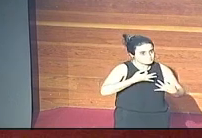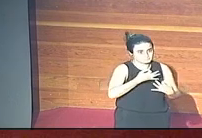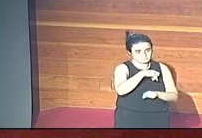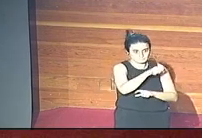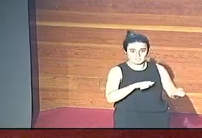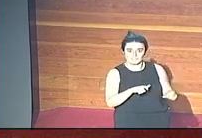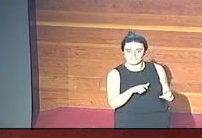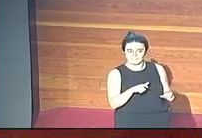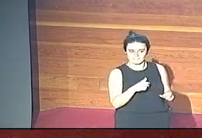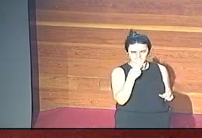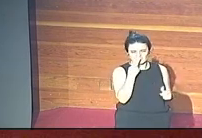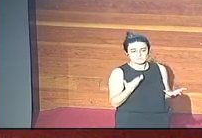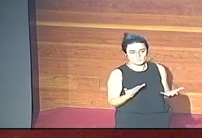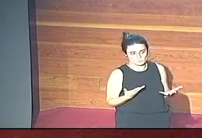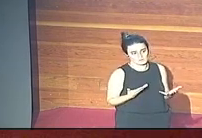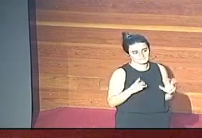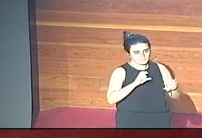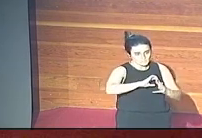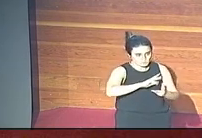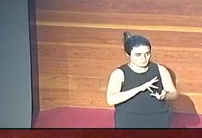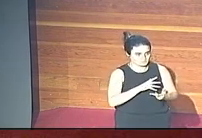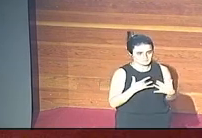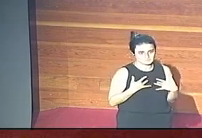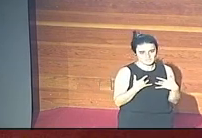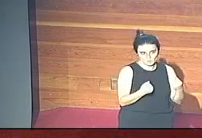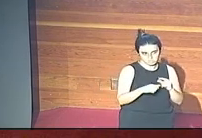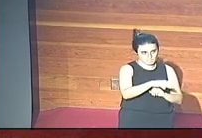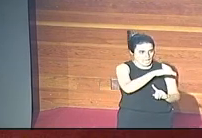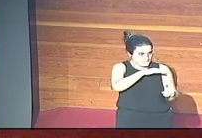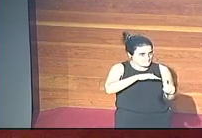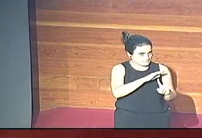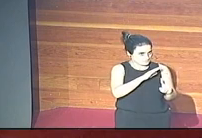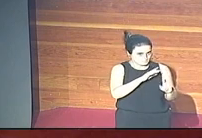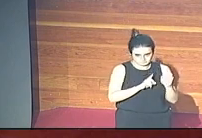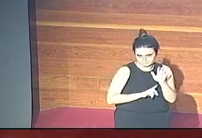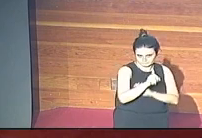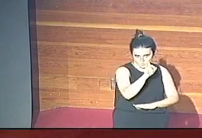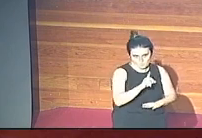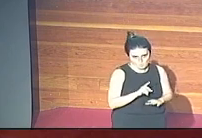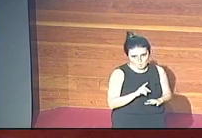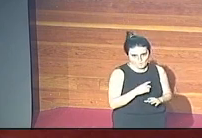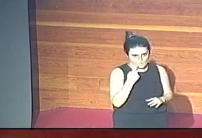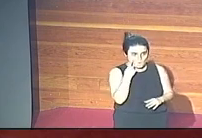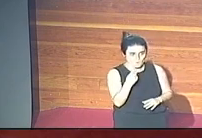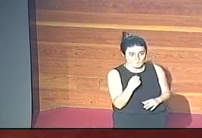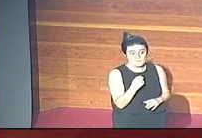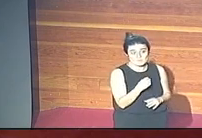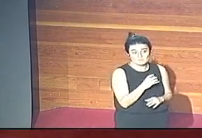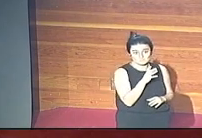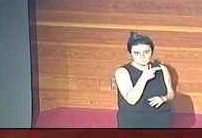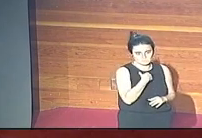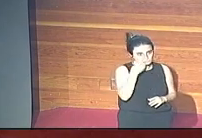la salud y con el medio ambiente bueno pues ha tenido un crecimiento exponencial y seguramente hay que